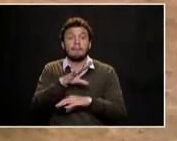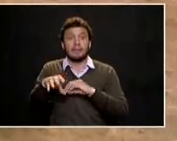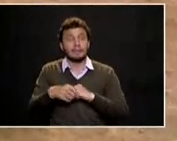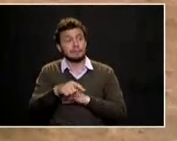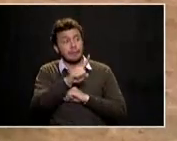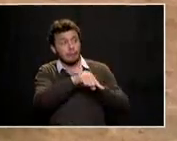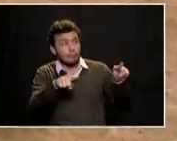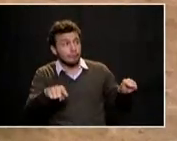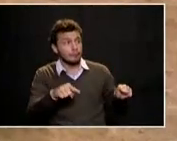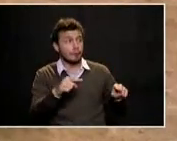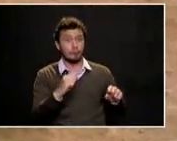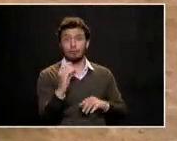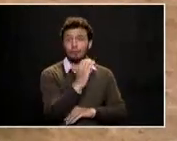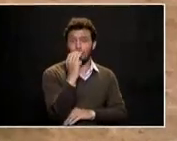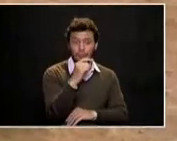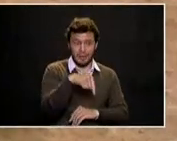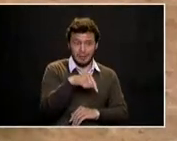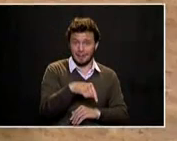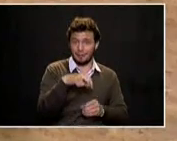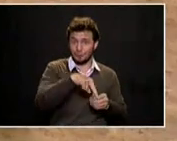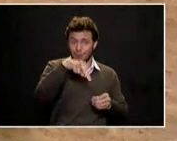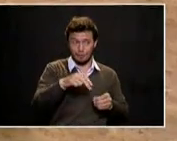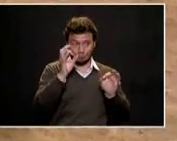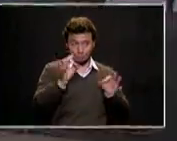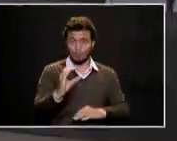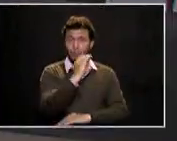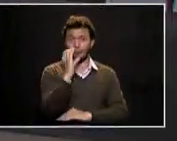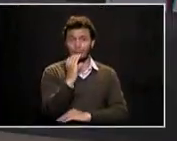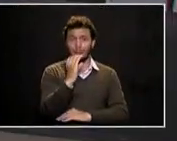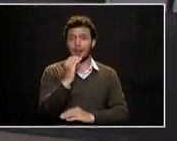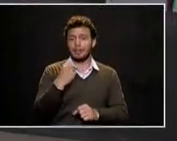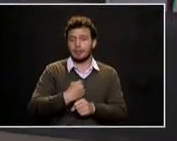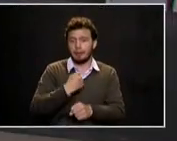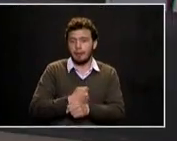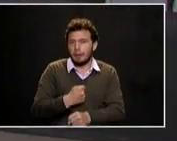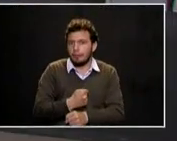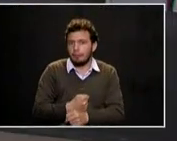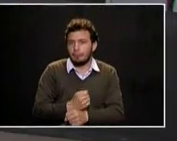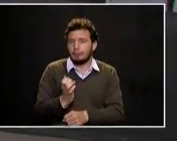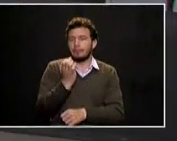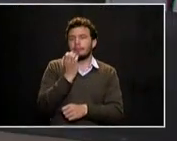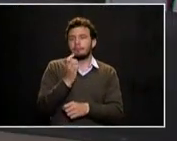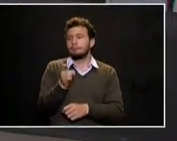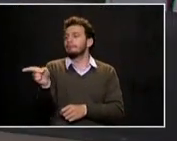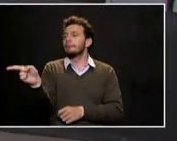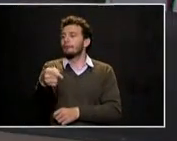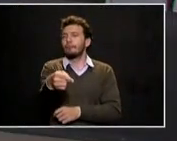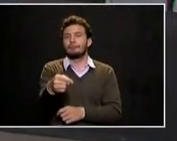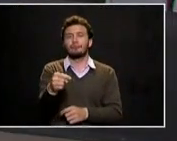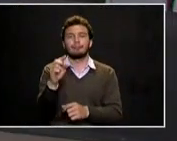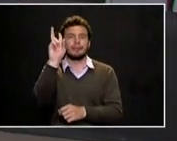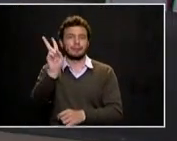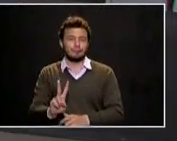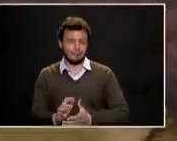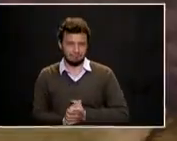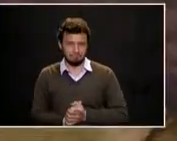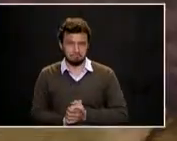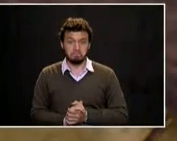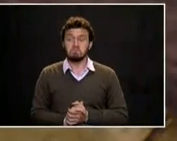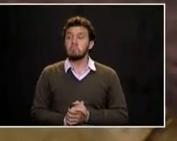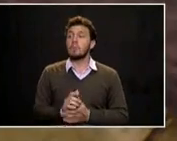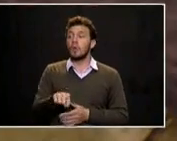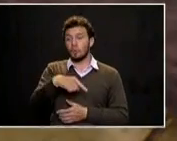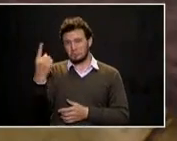Medellín. Entonces, vamos a avanzar en esas dos líneas. Y cierra esta ronda el candidato Alfredo Ramos. Son